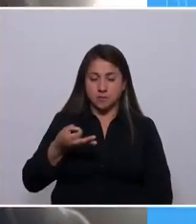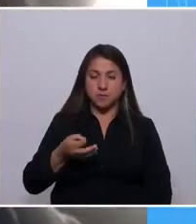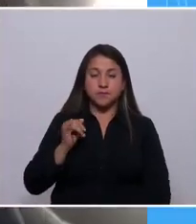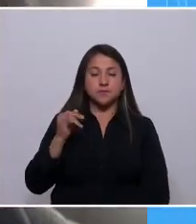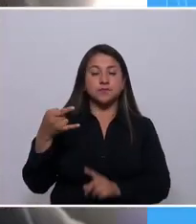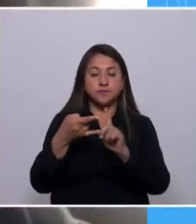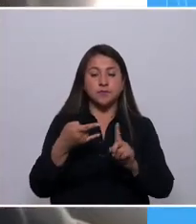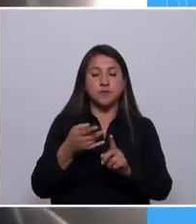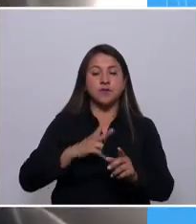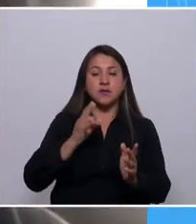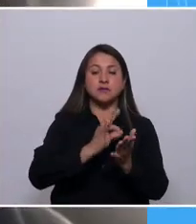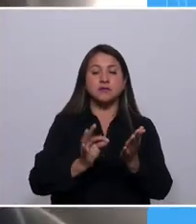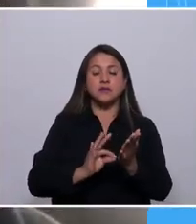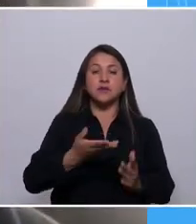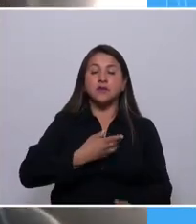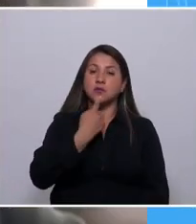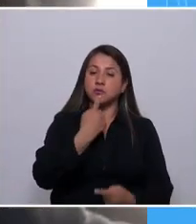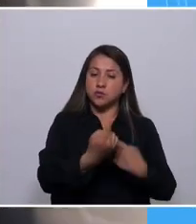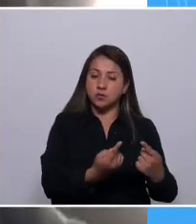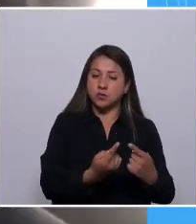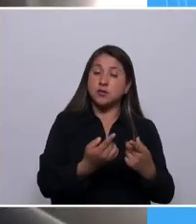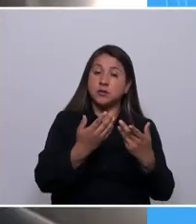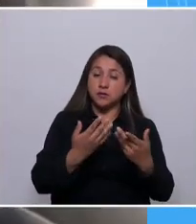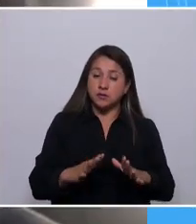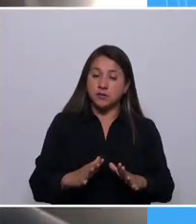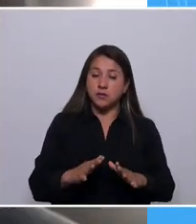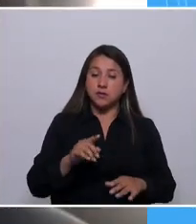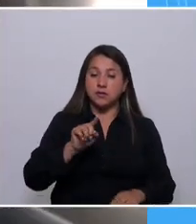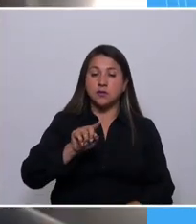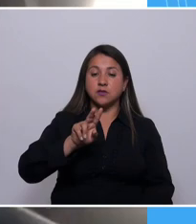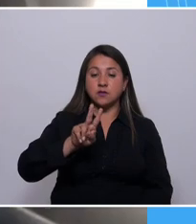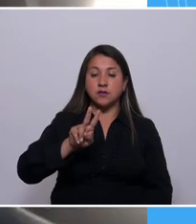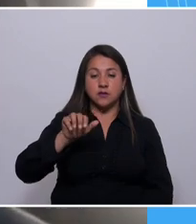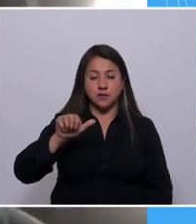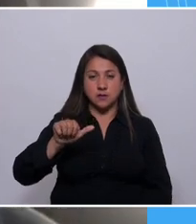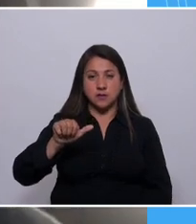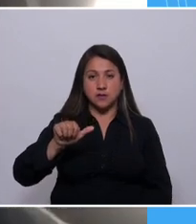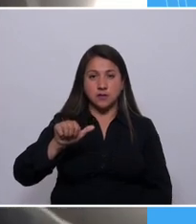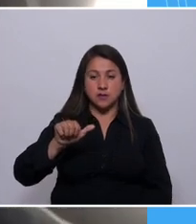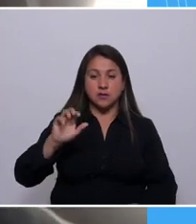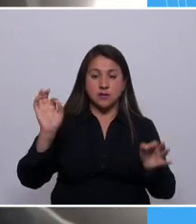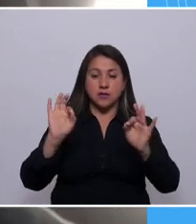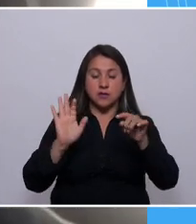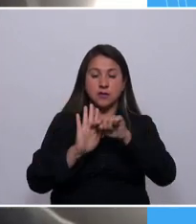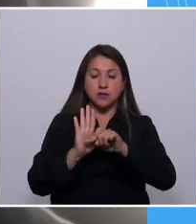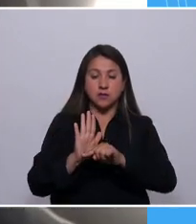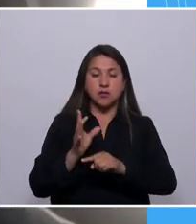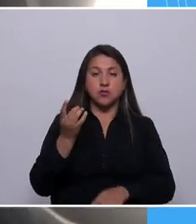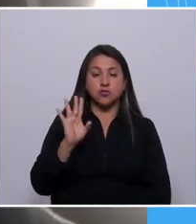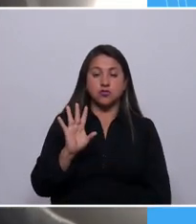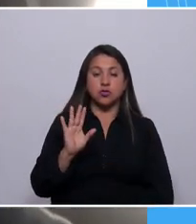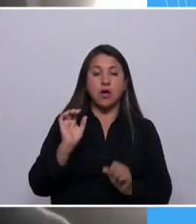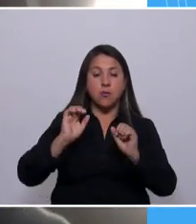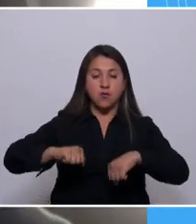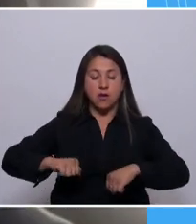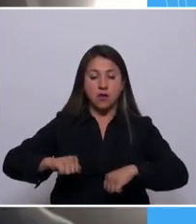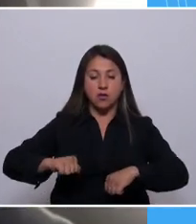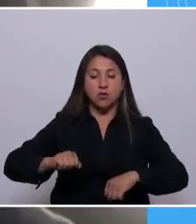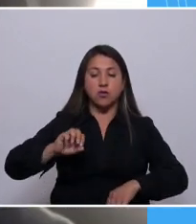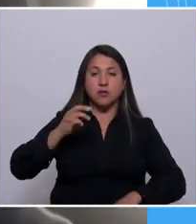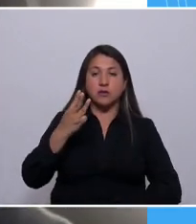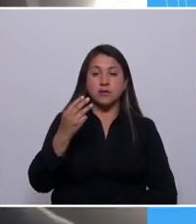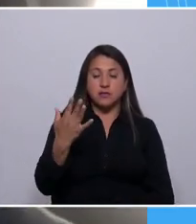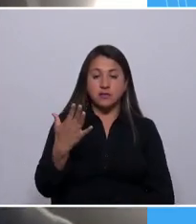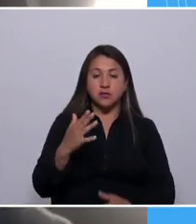señor secretario, tengo una consulta. Visto y considerando que las 126 indicaciones solamente fueron aprobadas, la 35